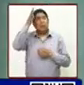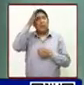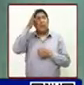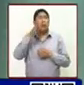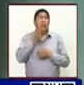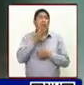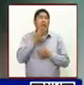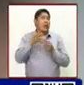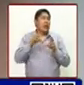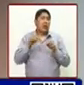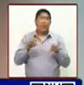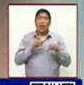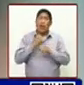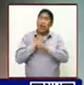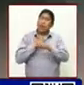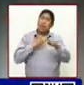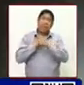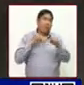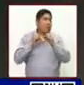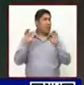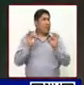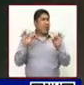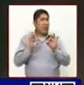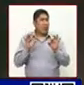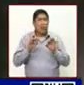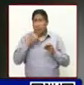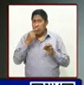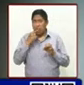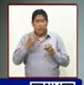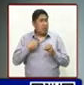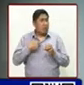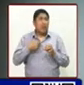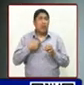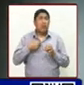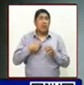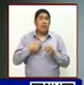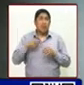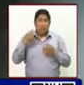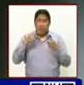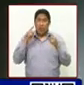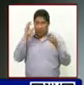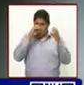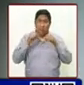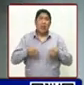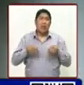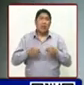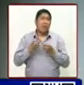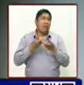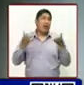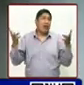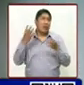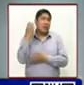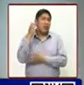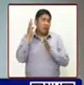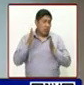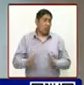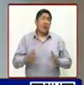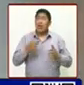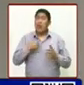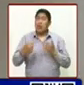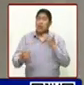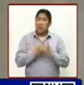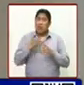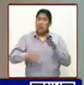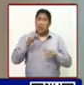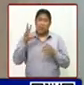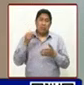Ya no hagas cosas de las publicaciones porque ya, yo te toda la pena ir a buscar a ti y aquí están varios colombianos y me van a matar si es